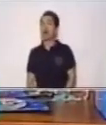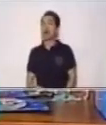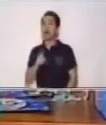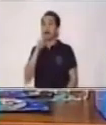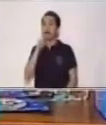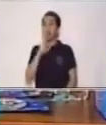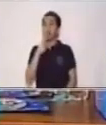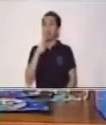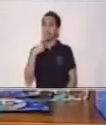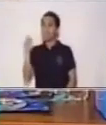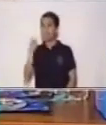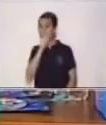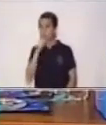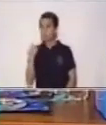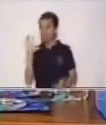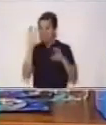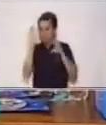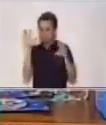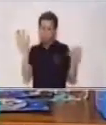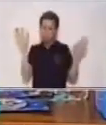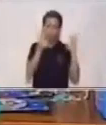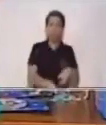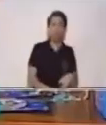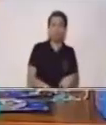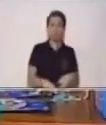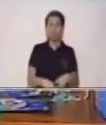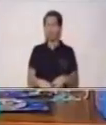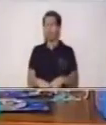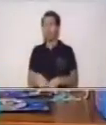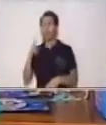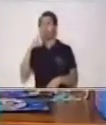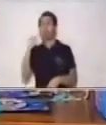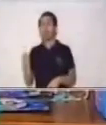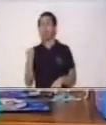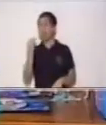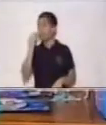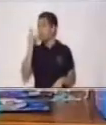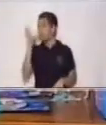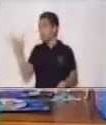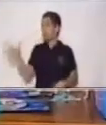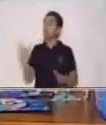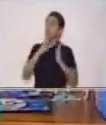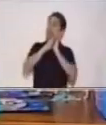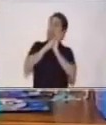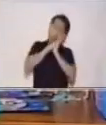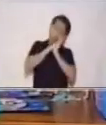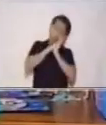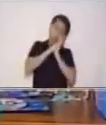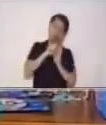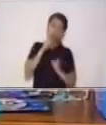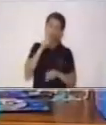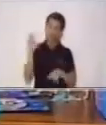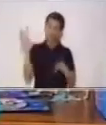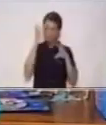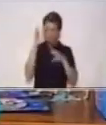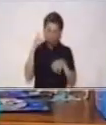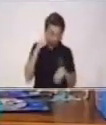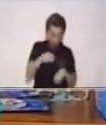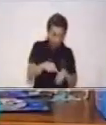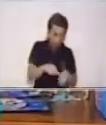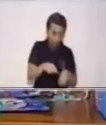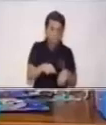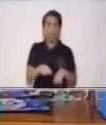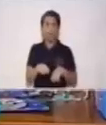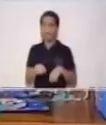en la canción, verdad? Porque dice que Pinocho estaba dormido y un espantapájaros bandido lo encontró